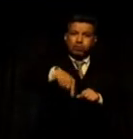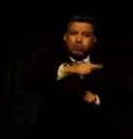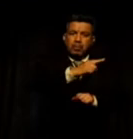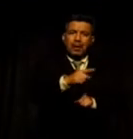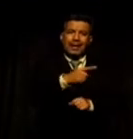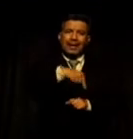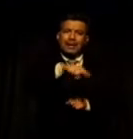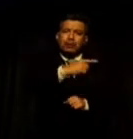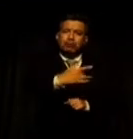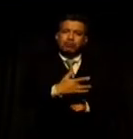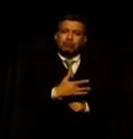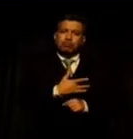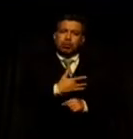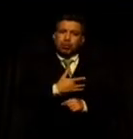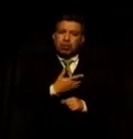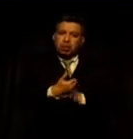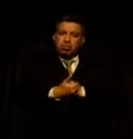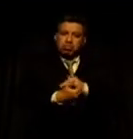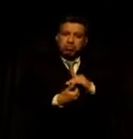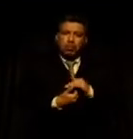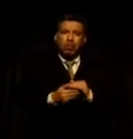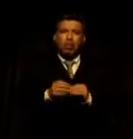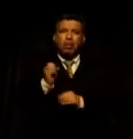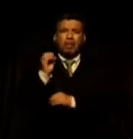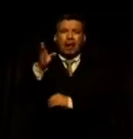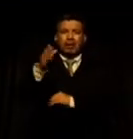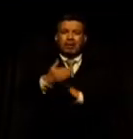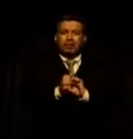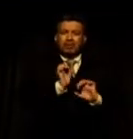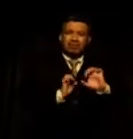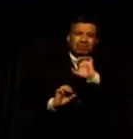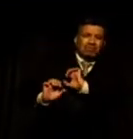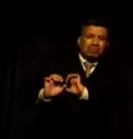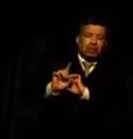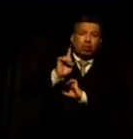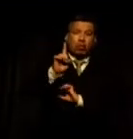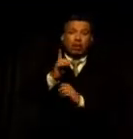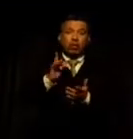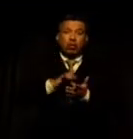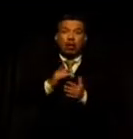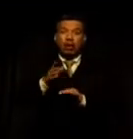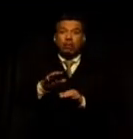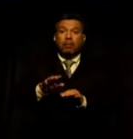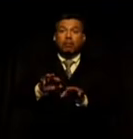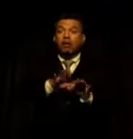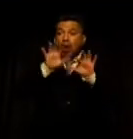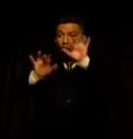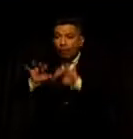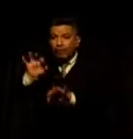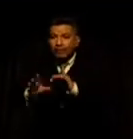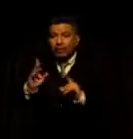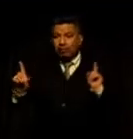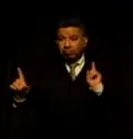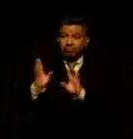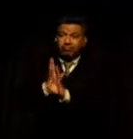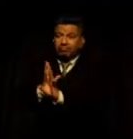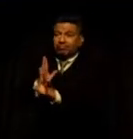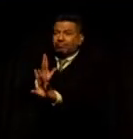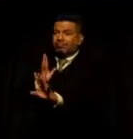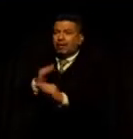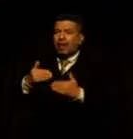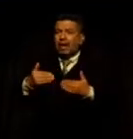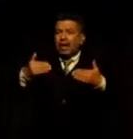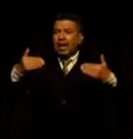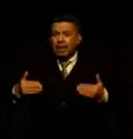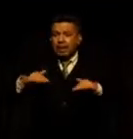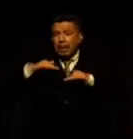sintió bienvenida o bien servida por los bancos porque cuando hay que servirlos con una sucursal física pues hay límites mínimos